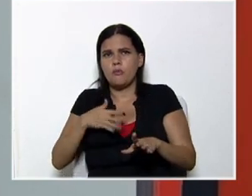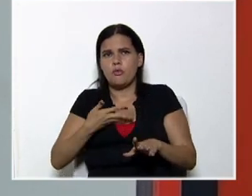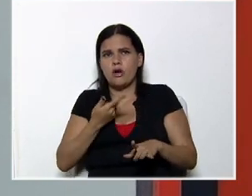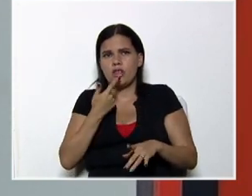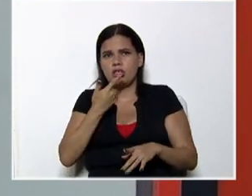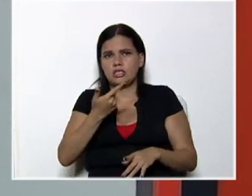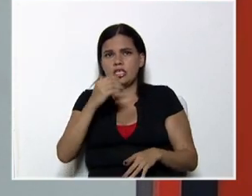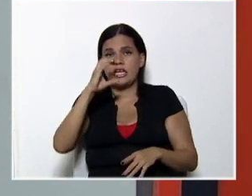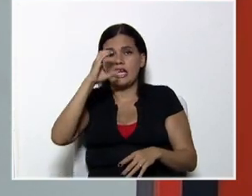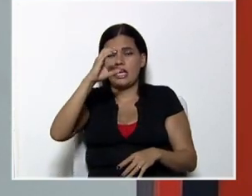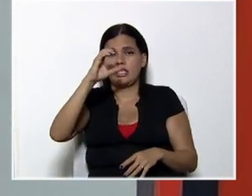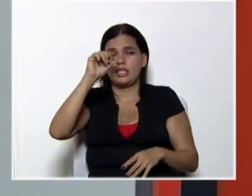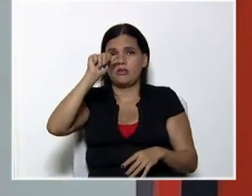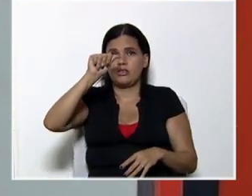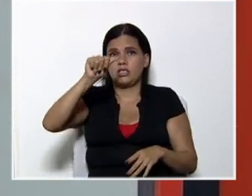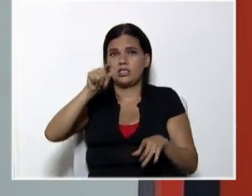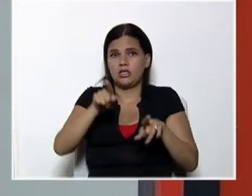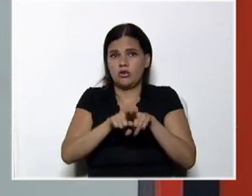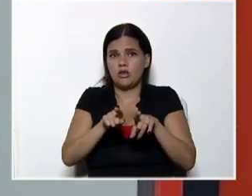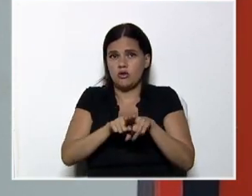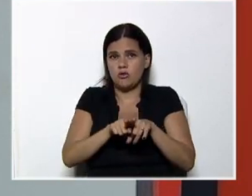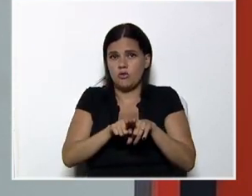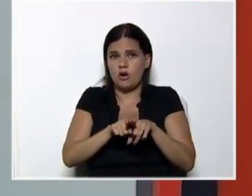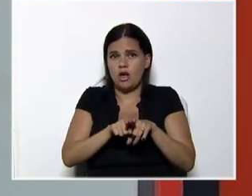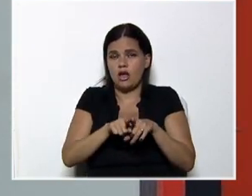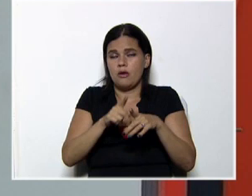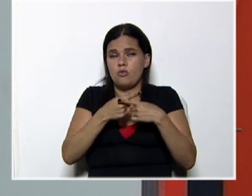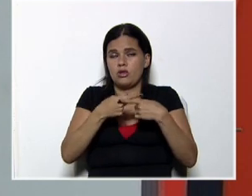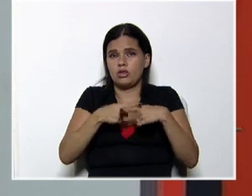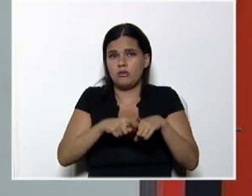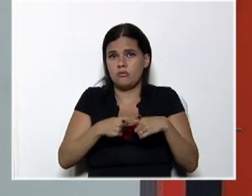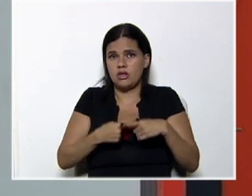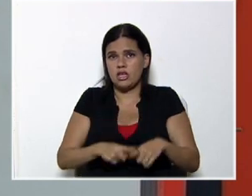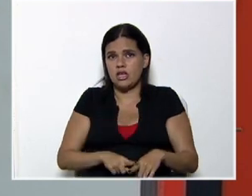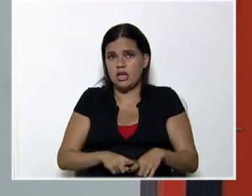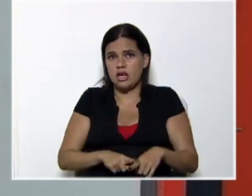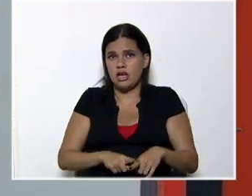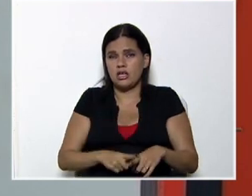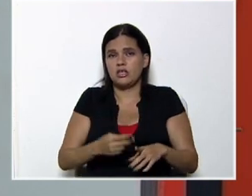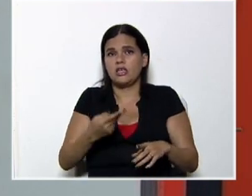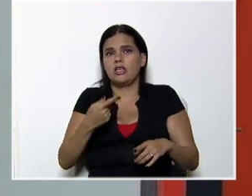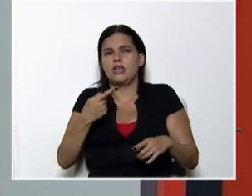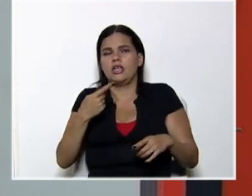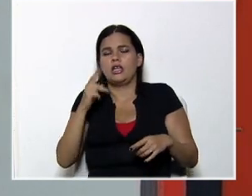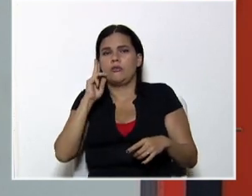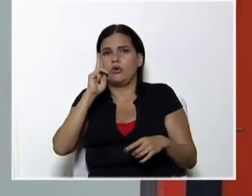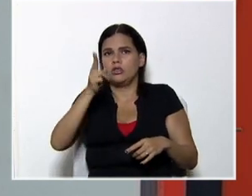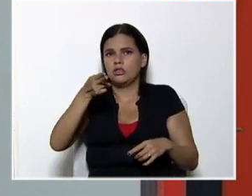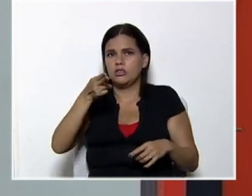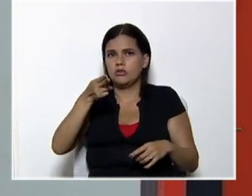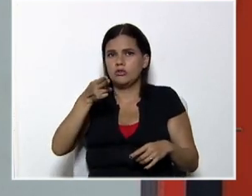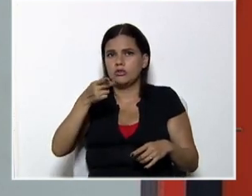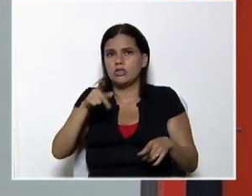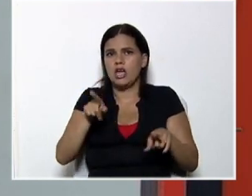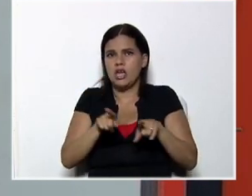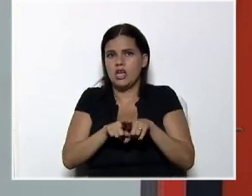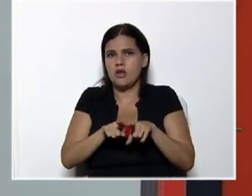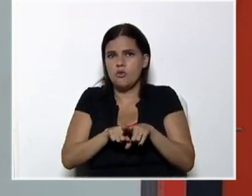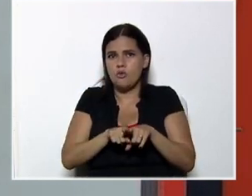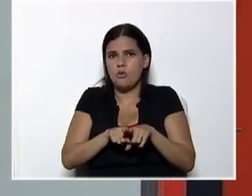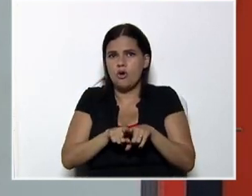por coseno de 32 grados. Coseno de